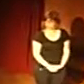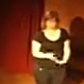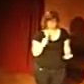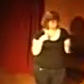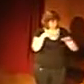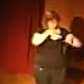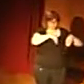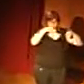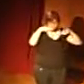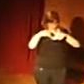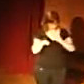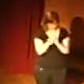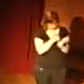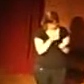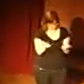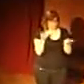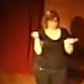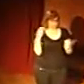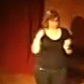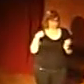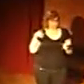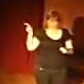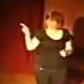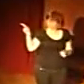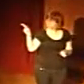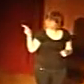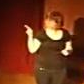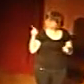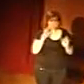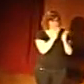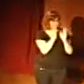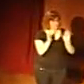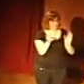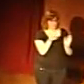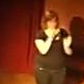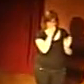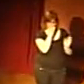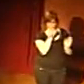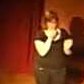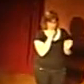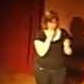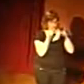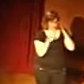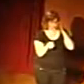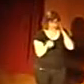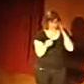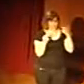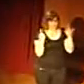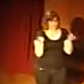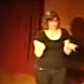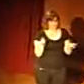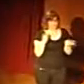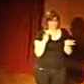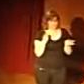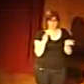los monumentos en este caso la maravillosa eh biblioteca del escorial y además con un ingrediente que en algún otro